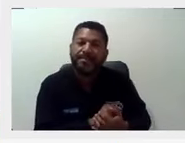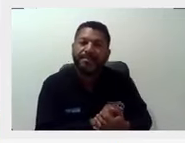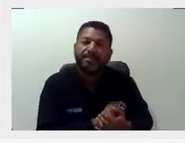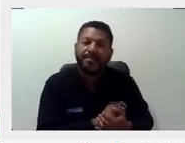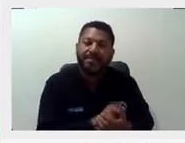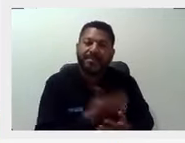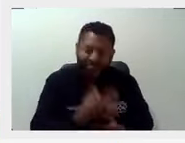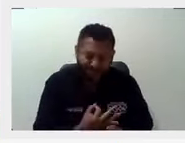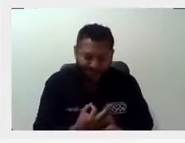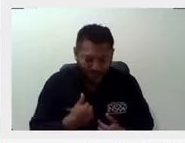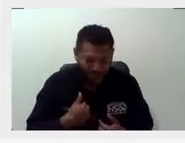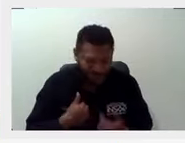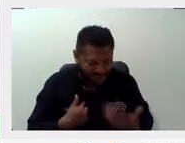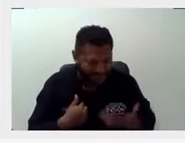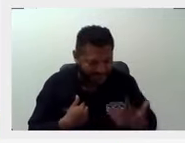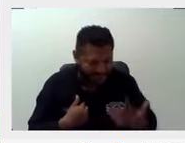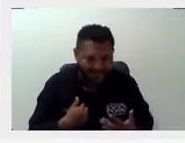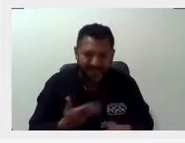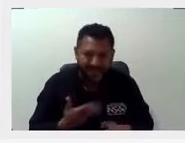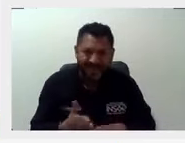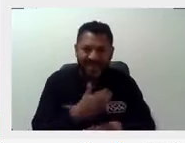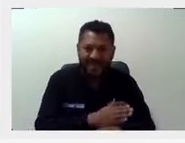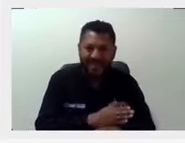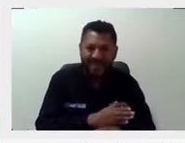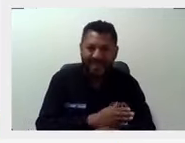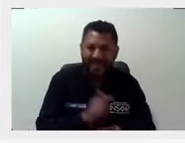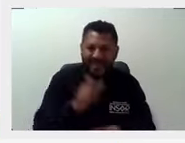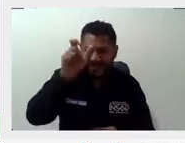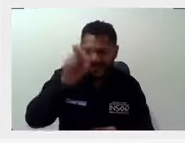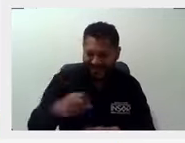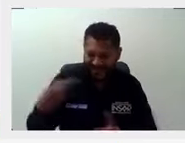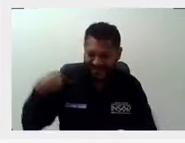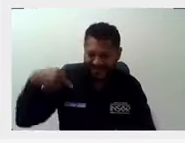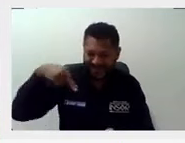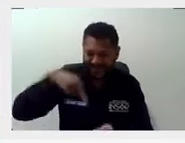siempre con lo que nos dijo Escliar el año pasado que vino,